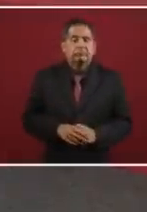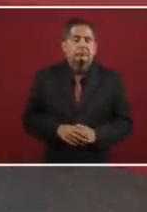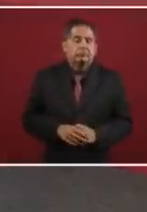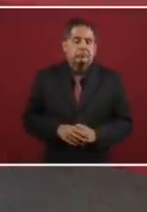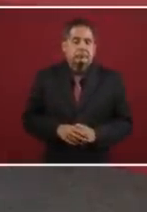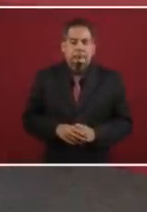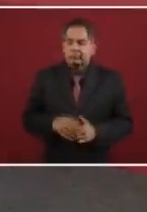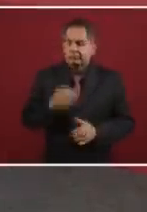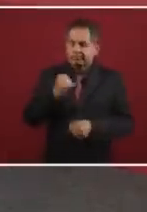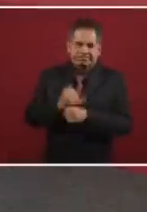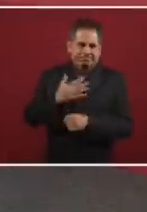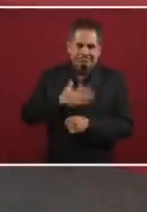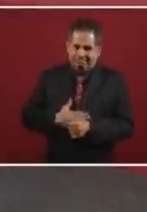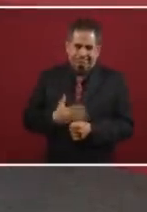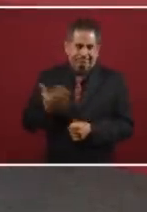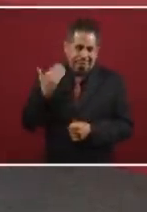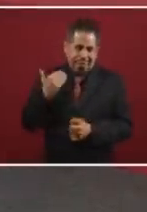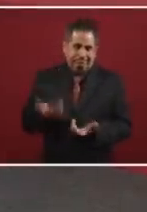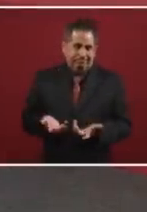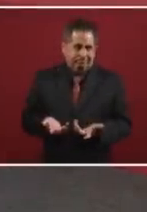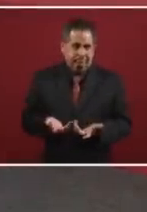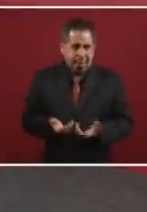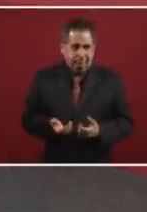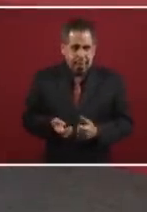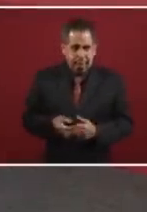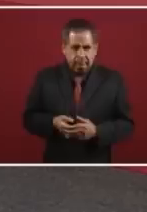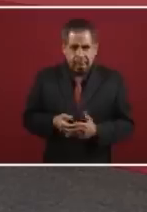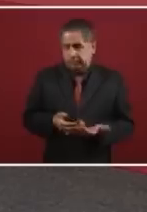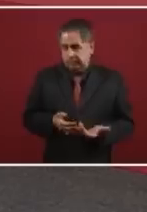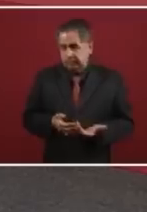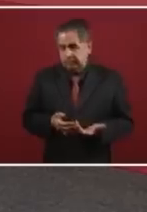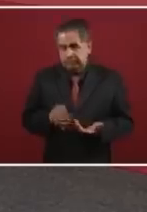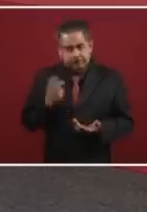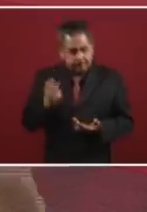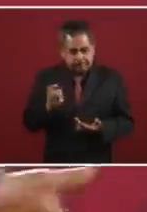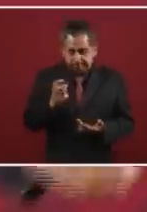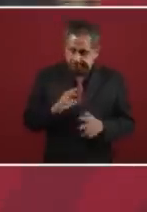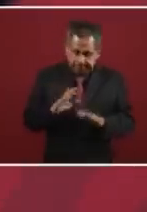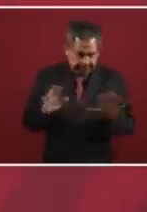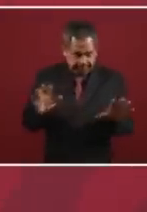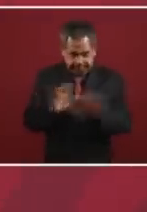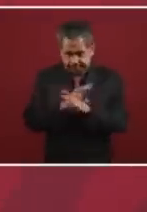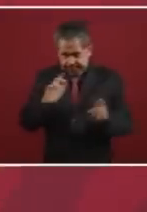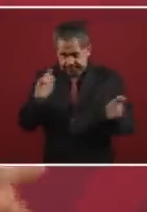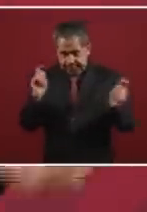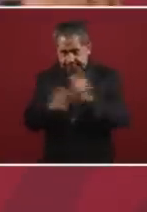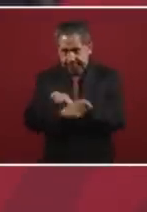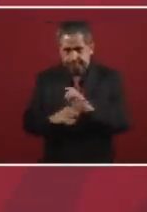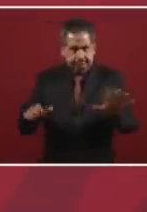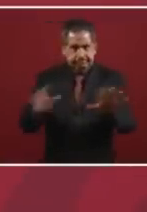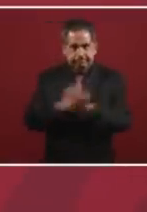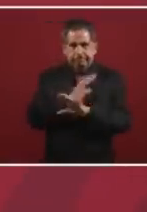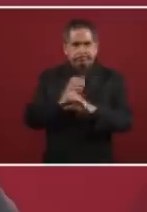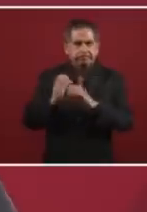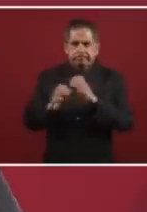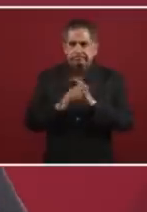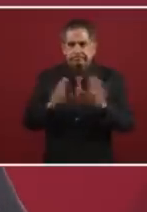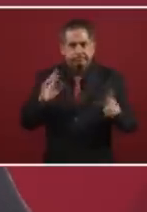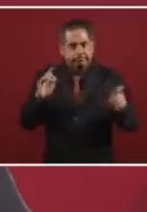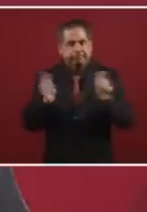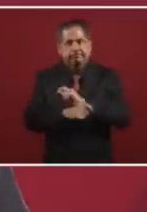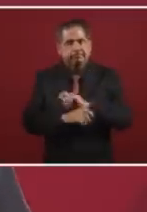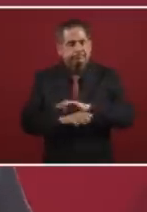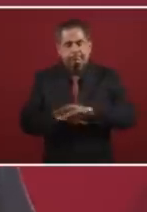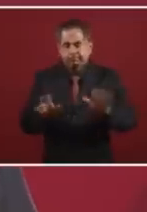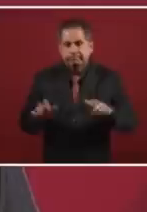de impunidad entonces vamos a cambiar las cosas yo